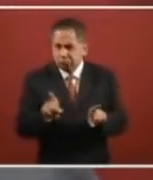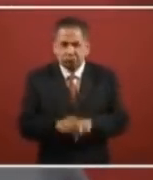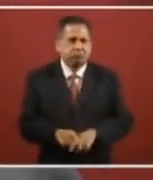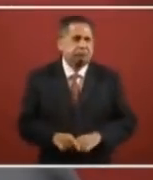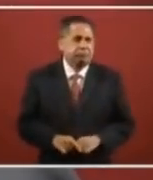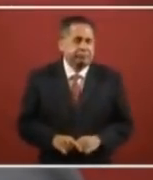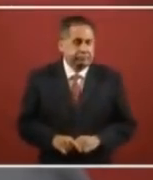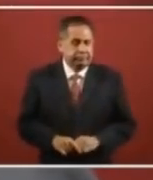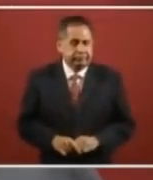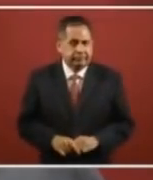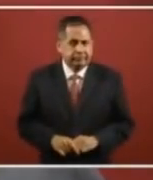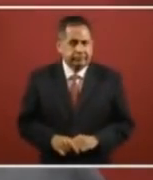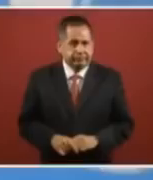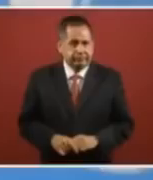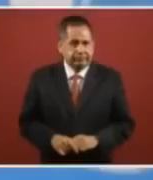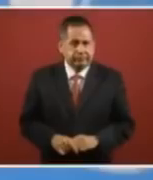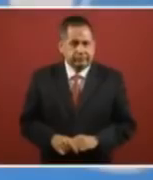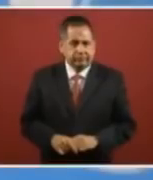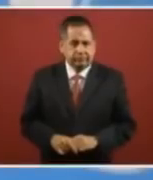Y